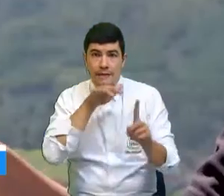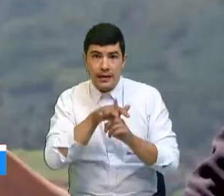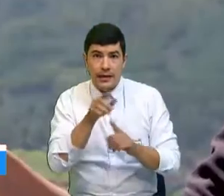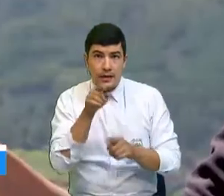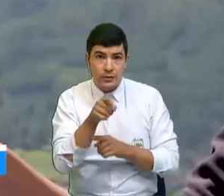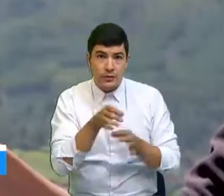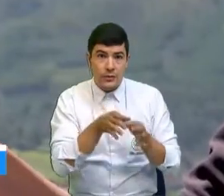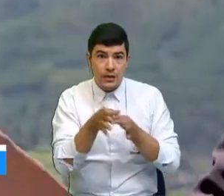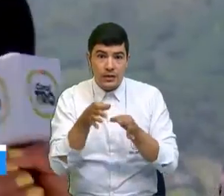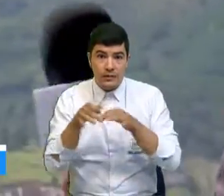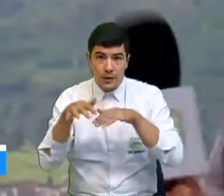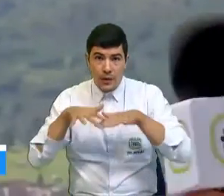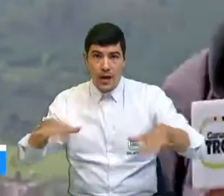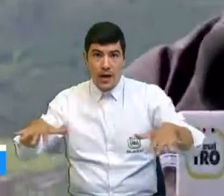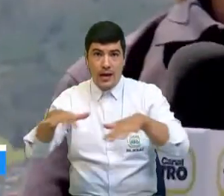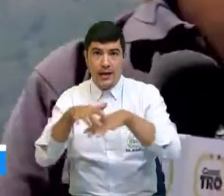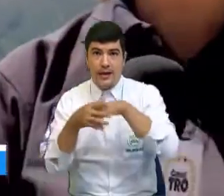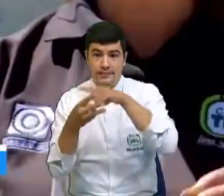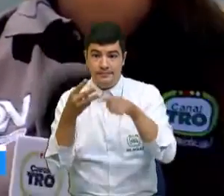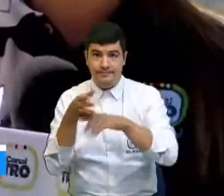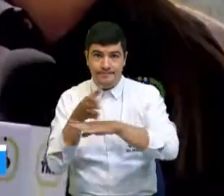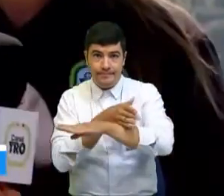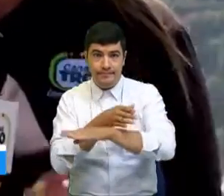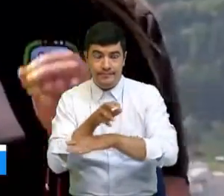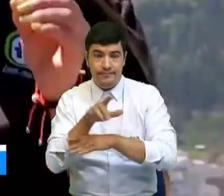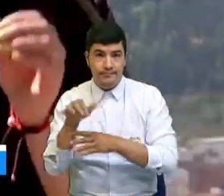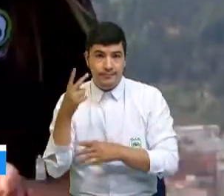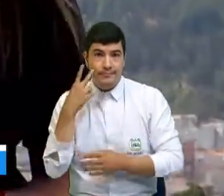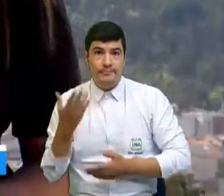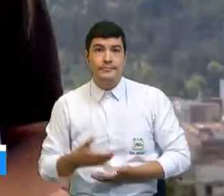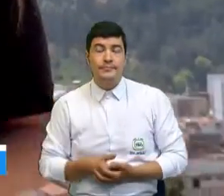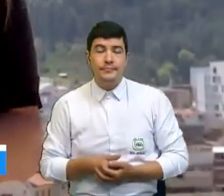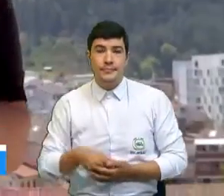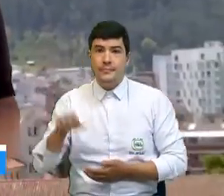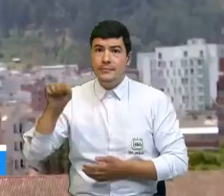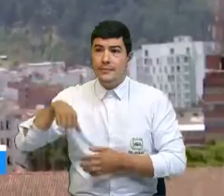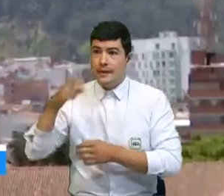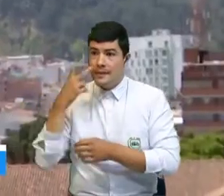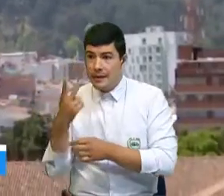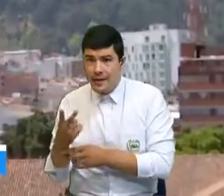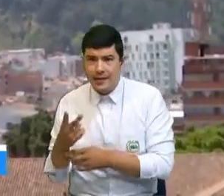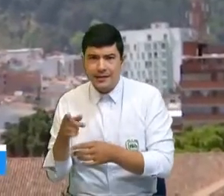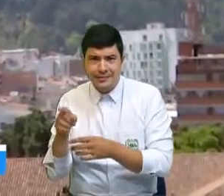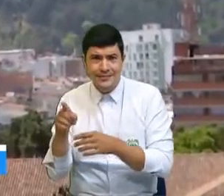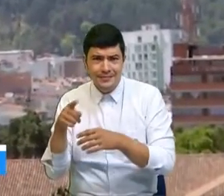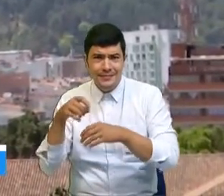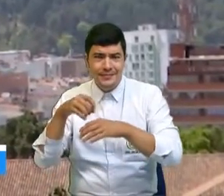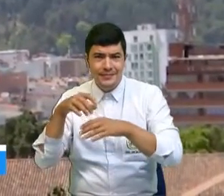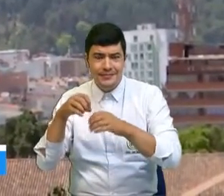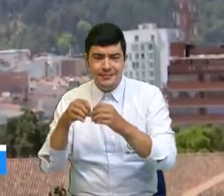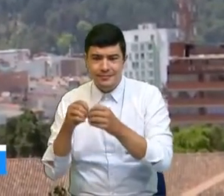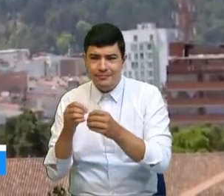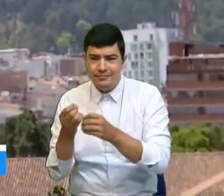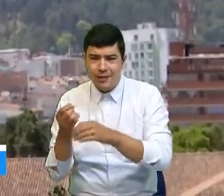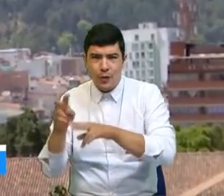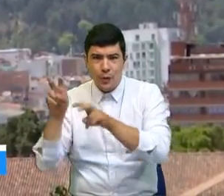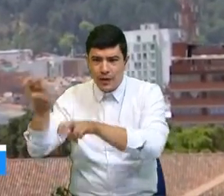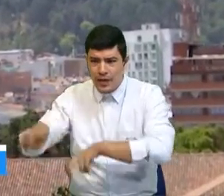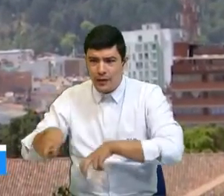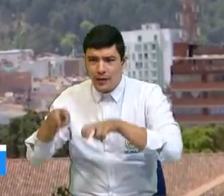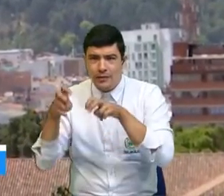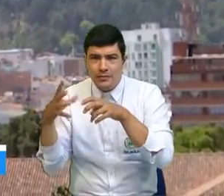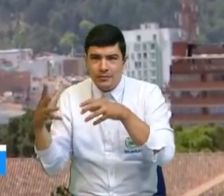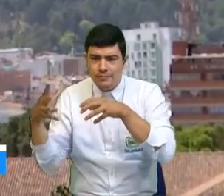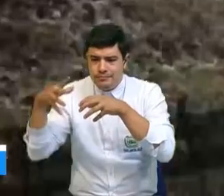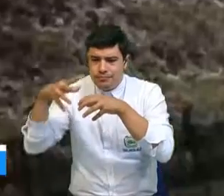Silos, Cácota y Mutiscua. Y es que las afectaciones en las imágenes son evidentes, los cultivos quedaron totalmente